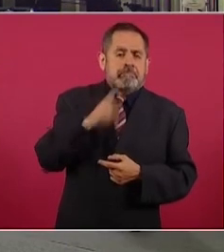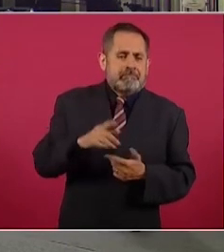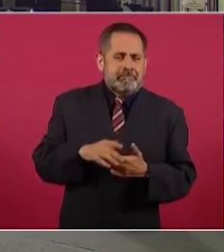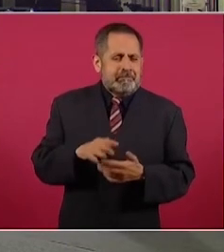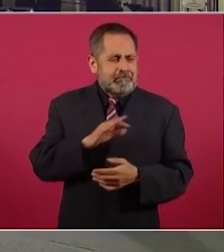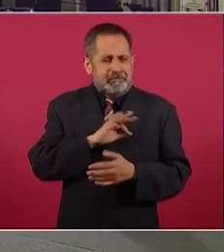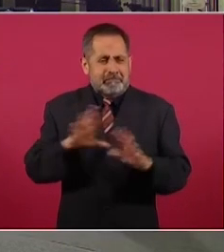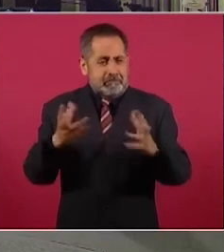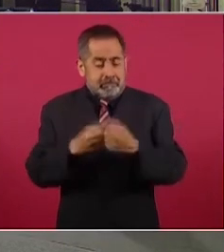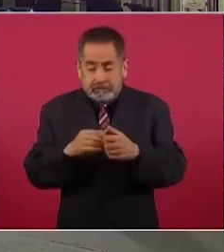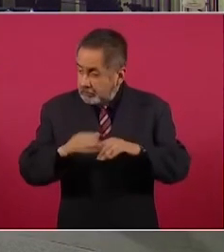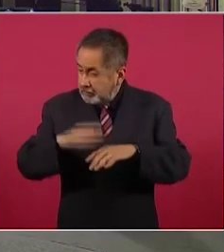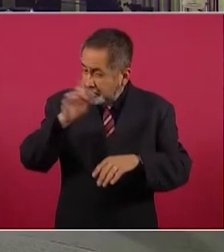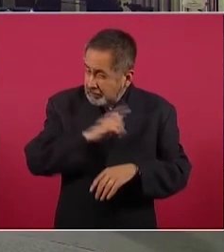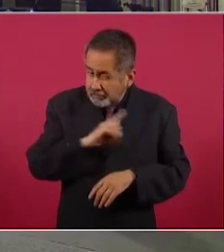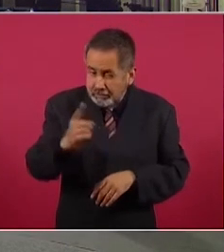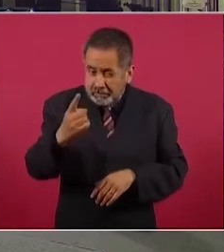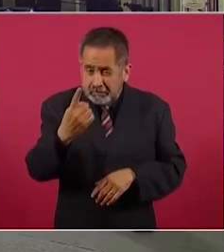Como 150.